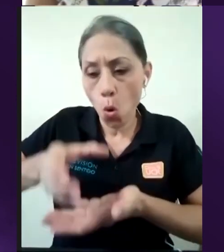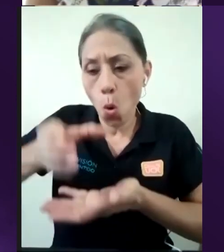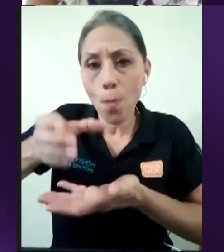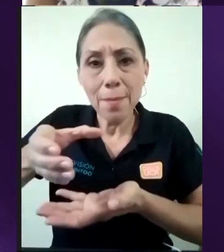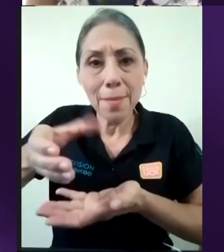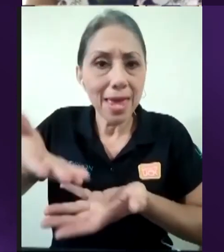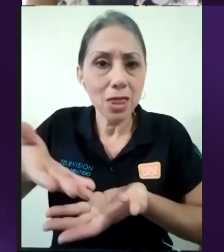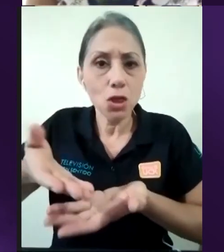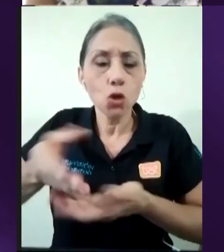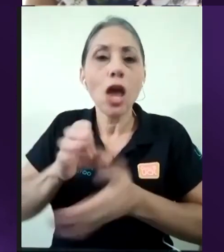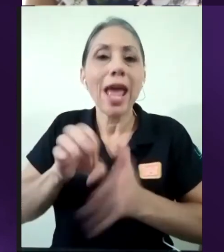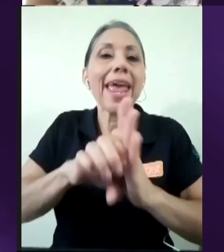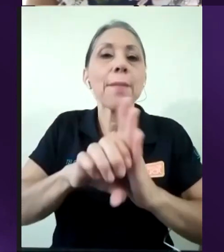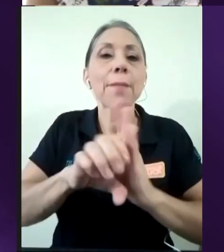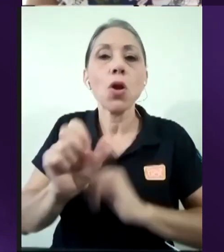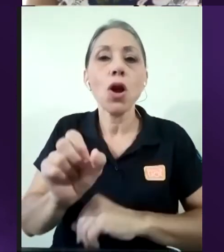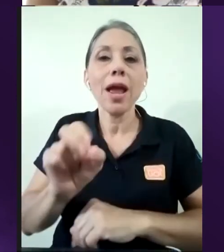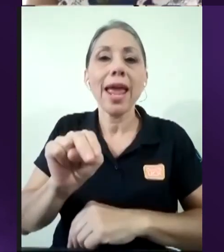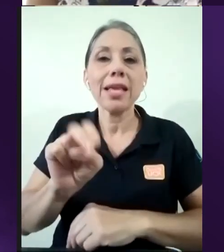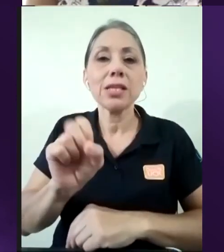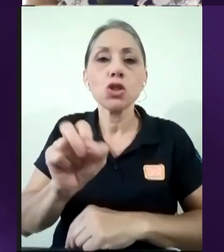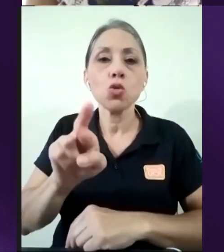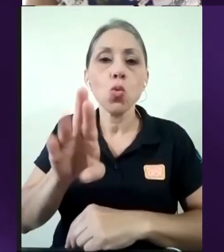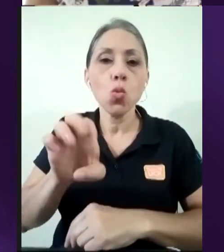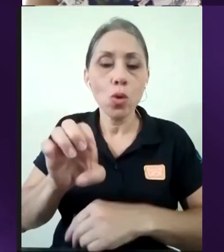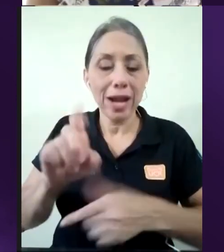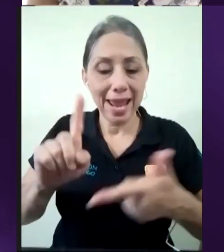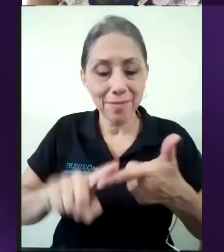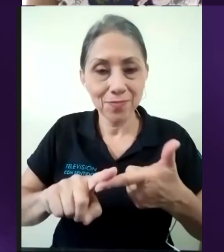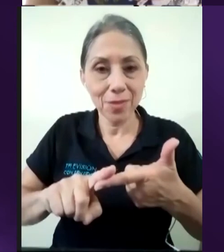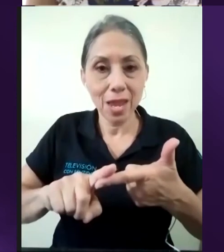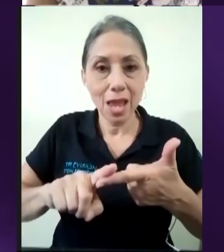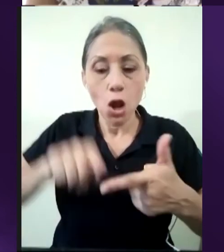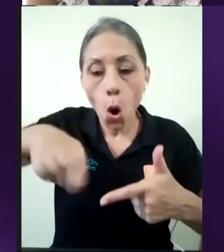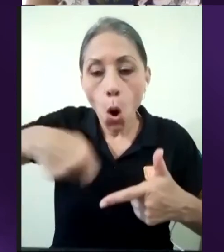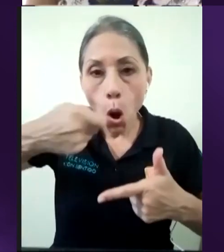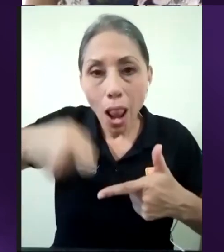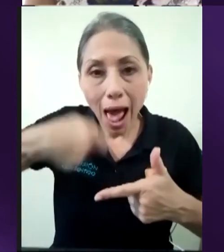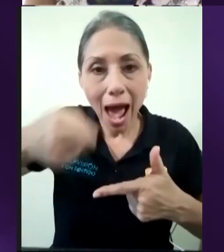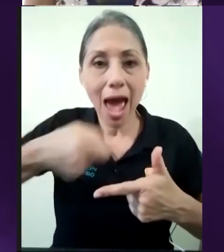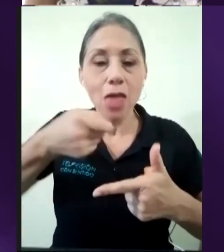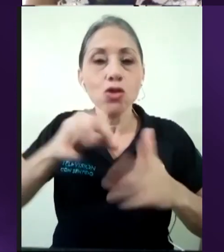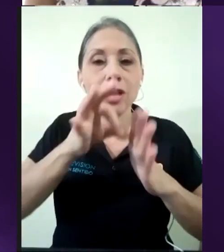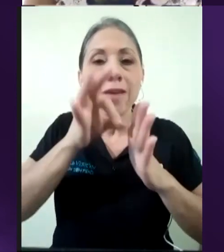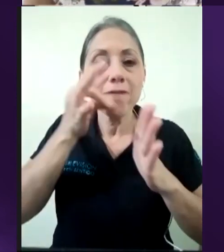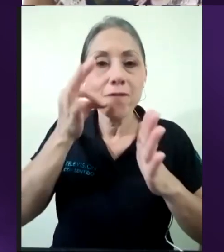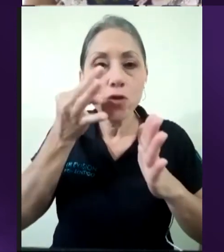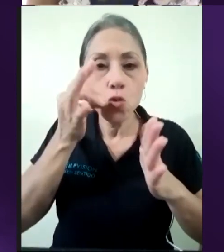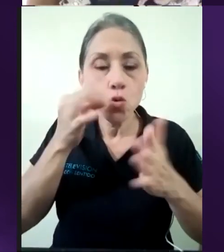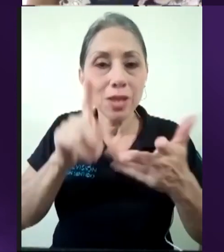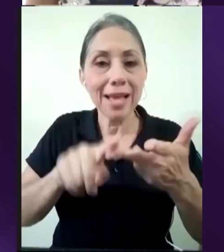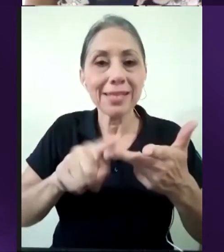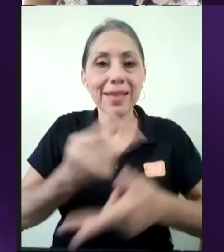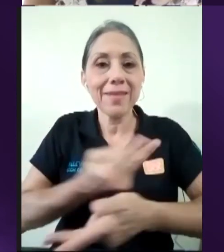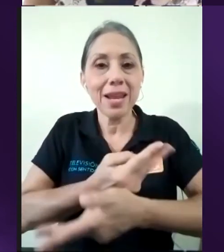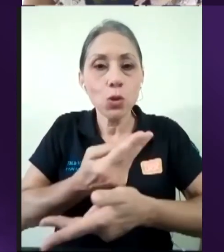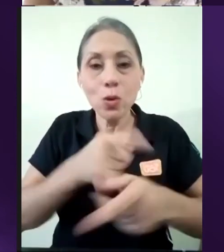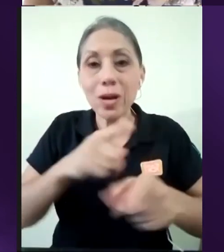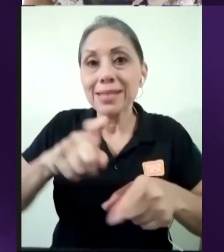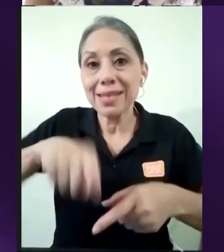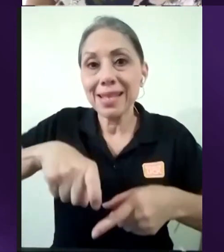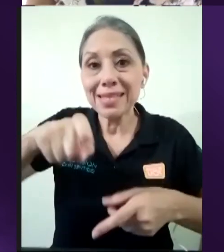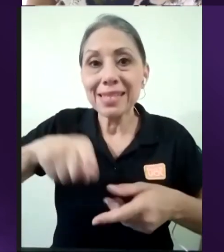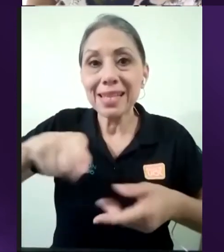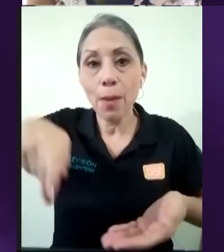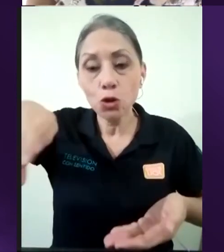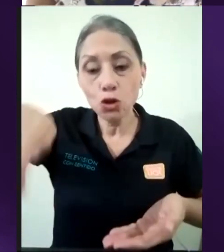el ensure, como pueden ser los colados, ya sea de frutas, de verduras. Necesitamos cereales que se